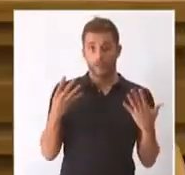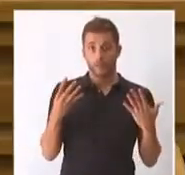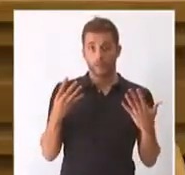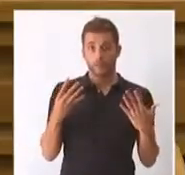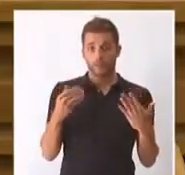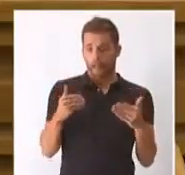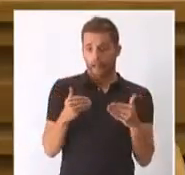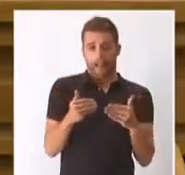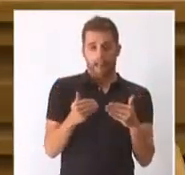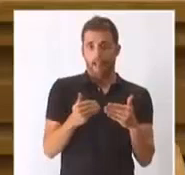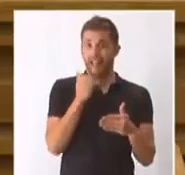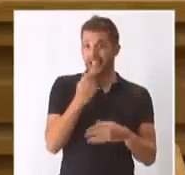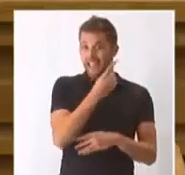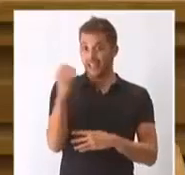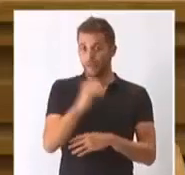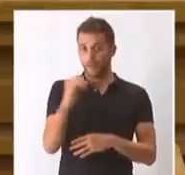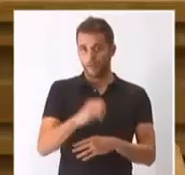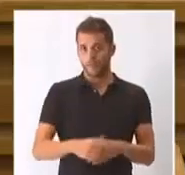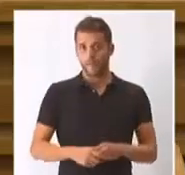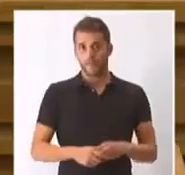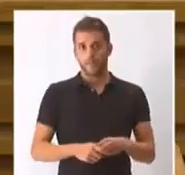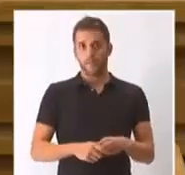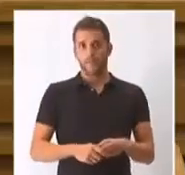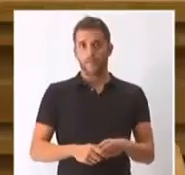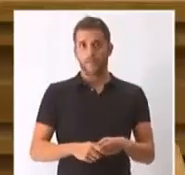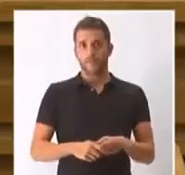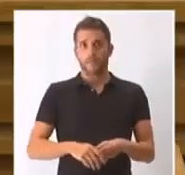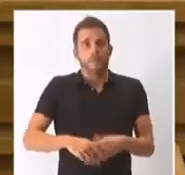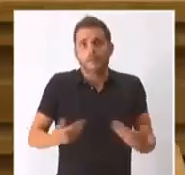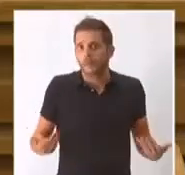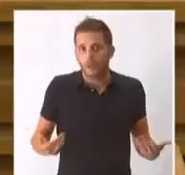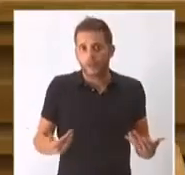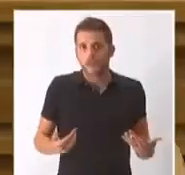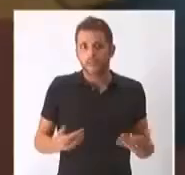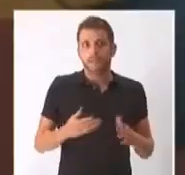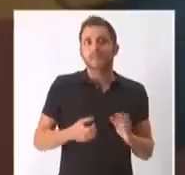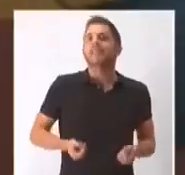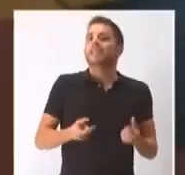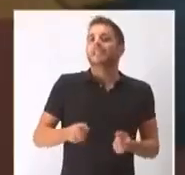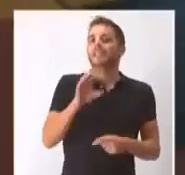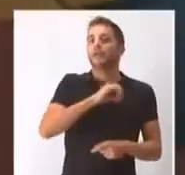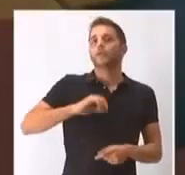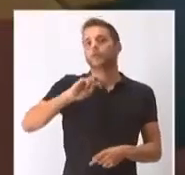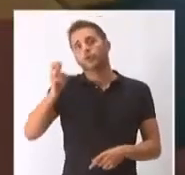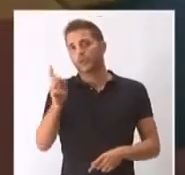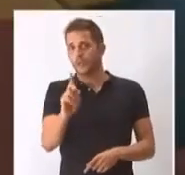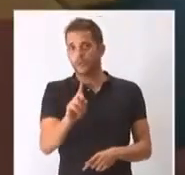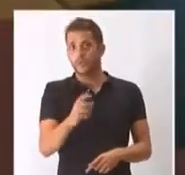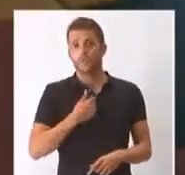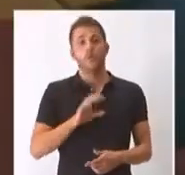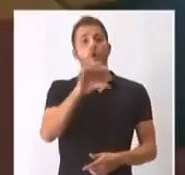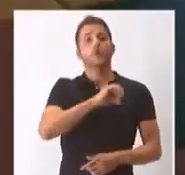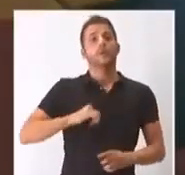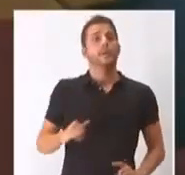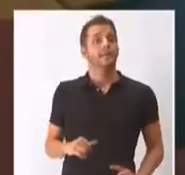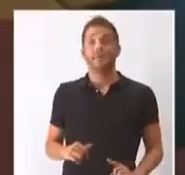casi en pleno casi el 100 si quieren entramos en lo que gastan otras pero no es el caso de las primeras comunidades autónomas en